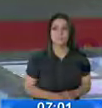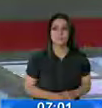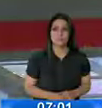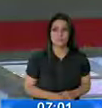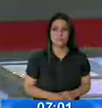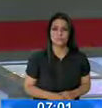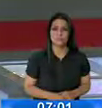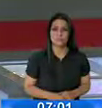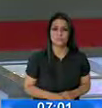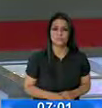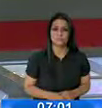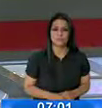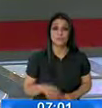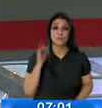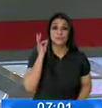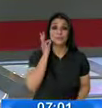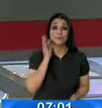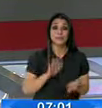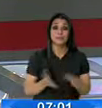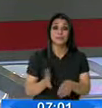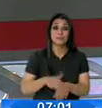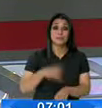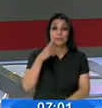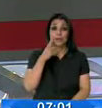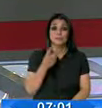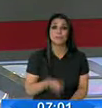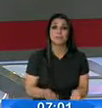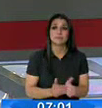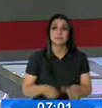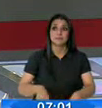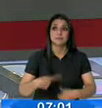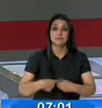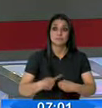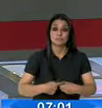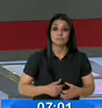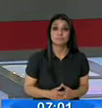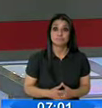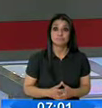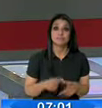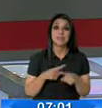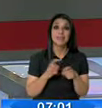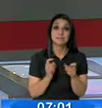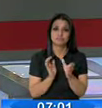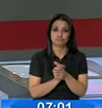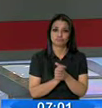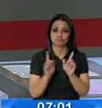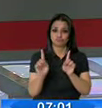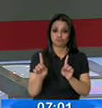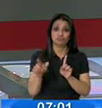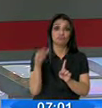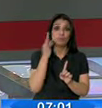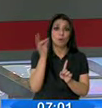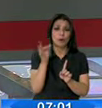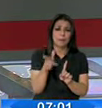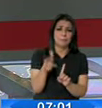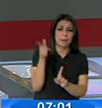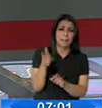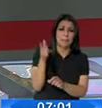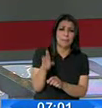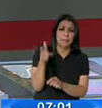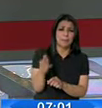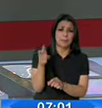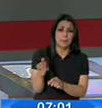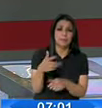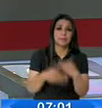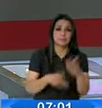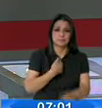Un nuevo caso de femicidio enluta a la capital. Aparentemente una expareja de una mujer habría disparado varias veces en su contra